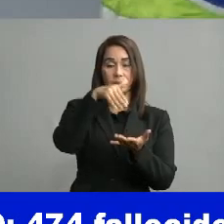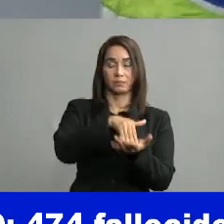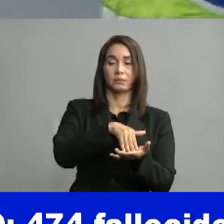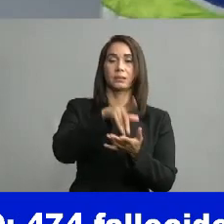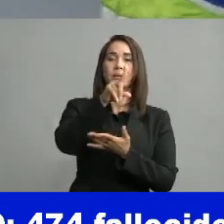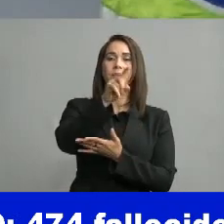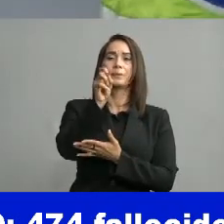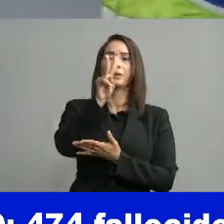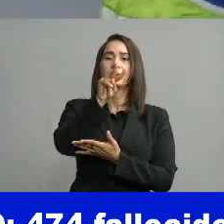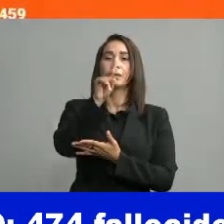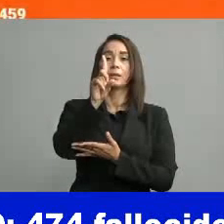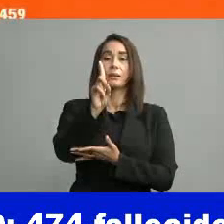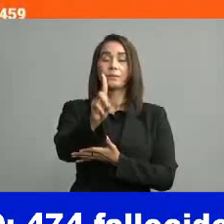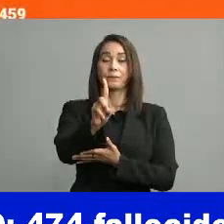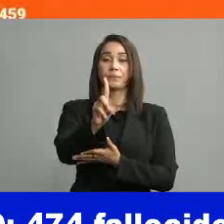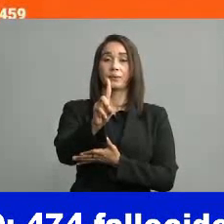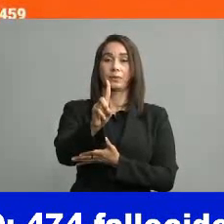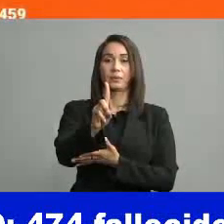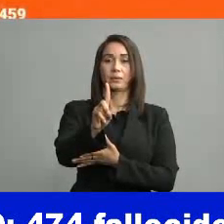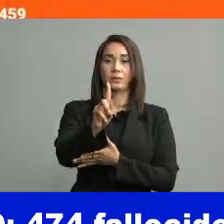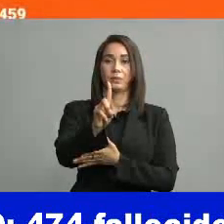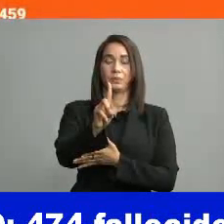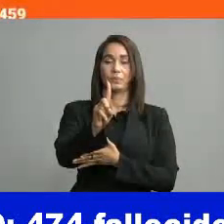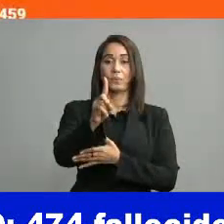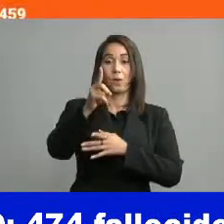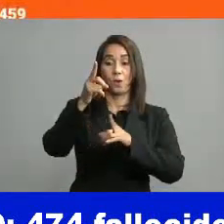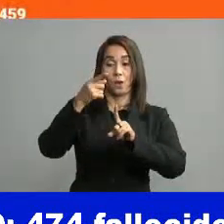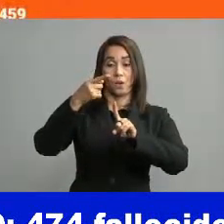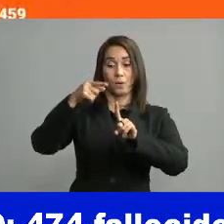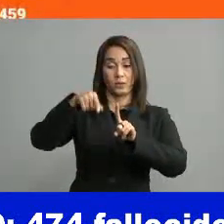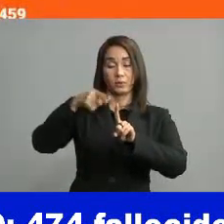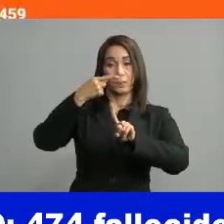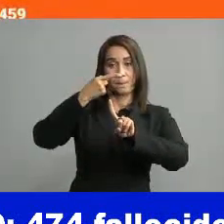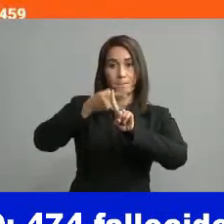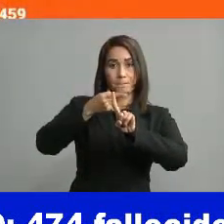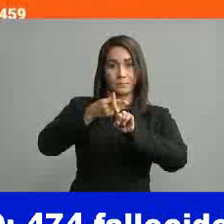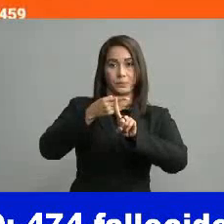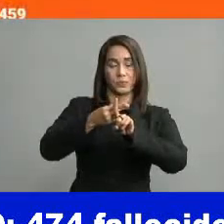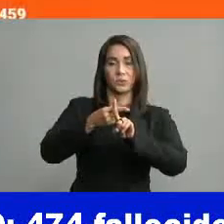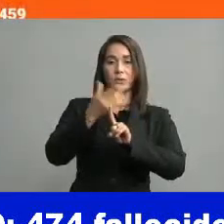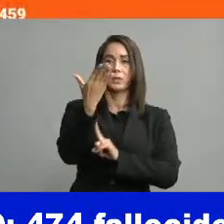73.121. Y el número de casos confirmados,